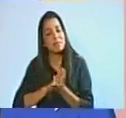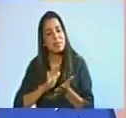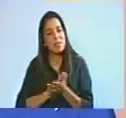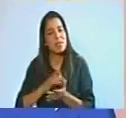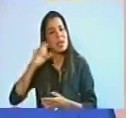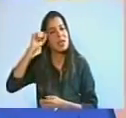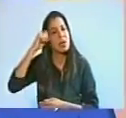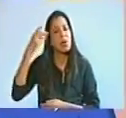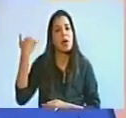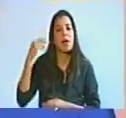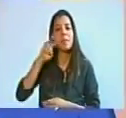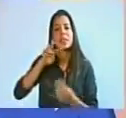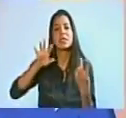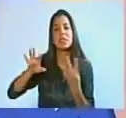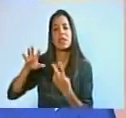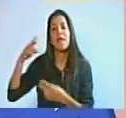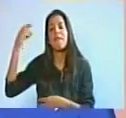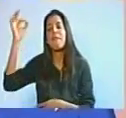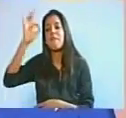el 27 de febrero,